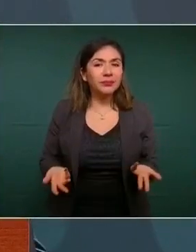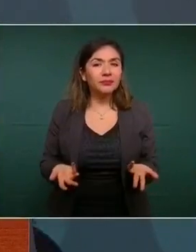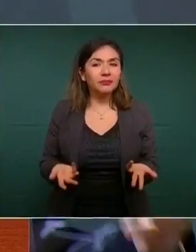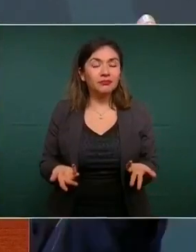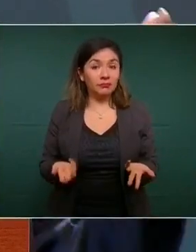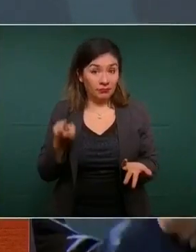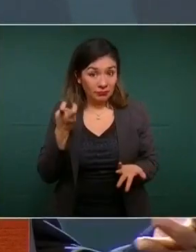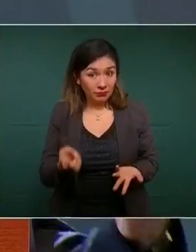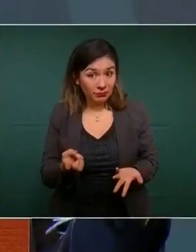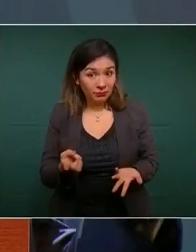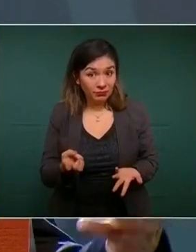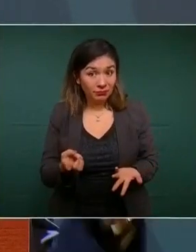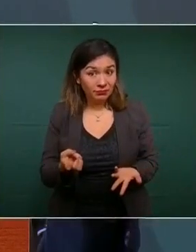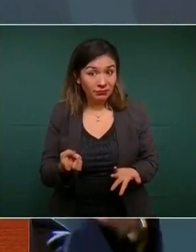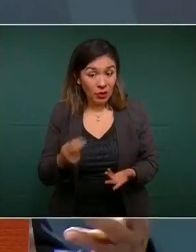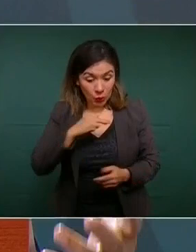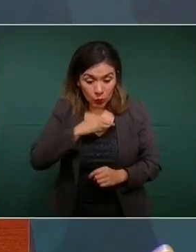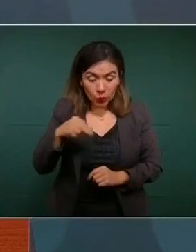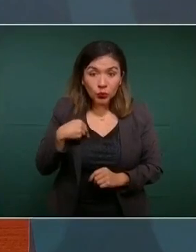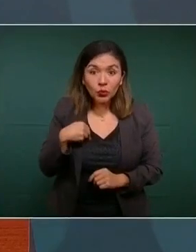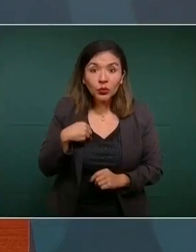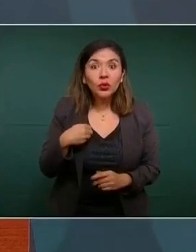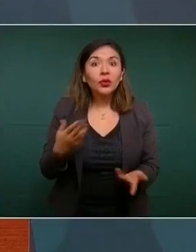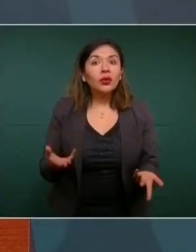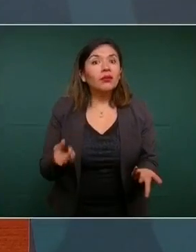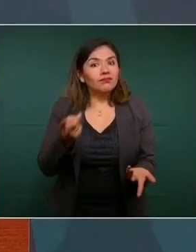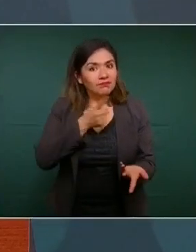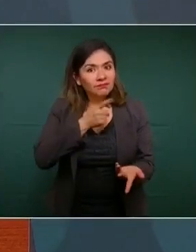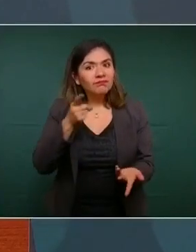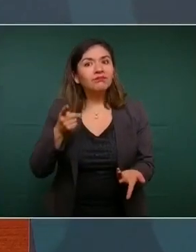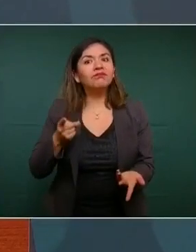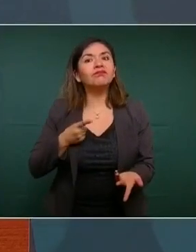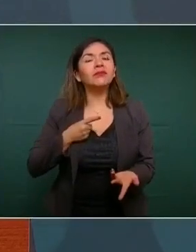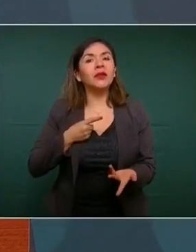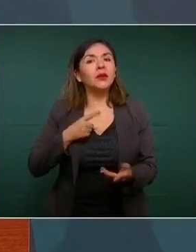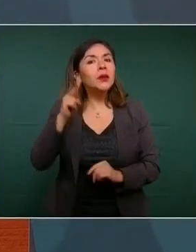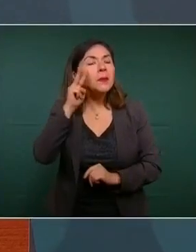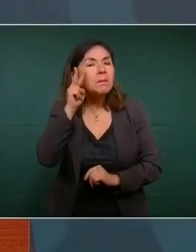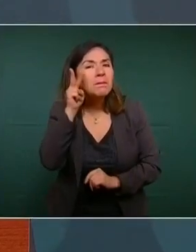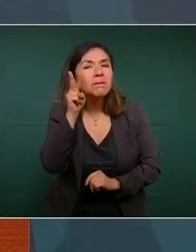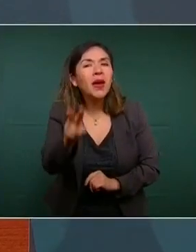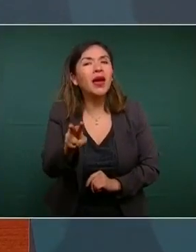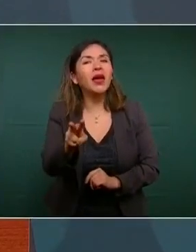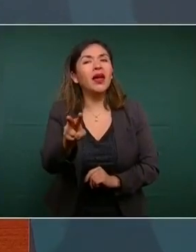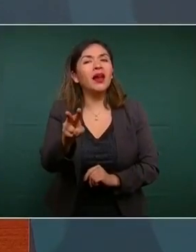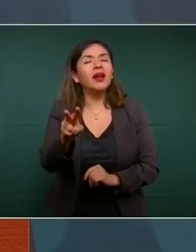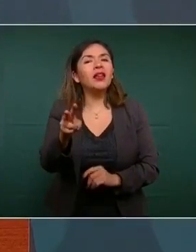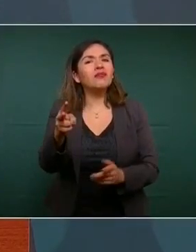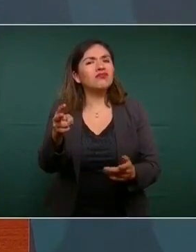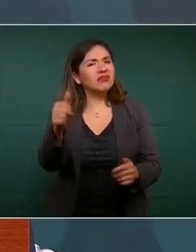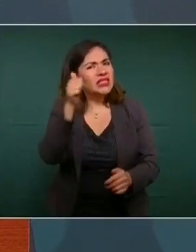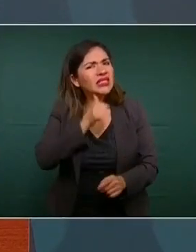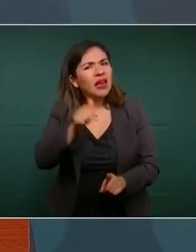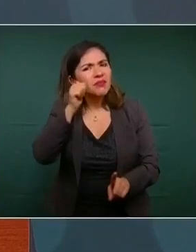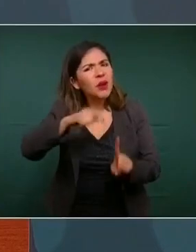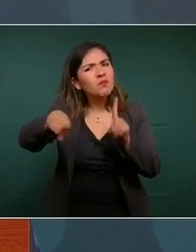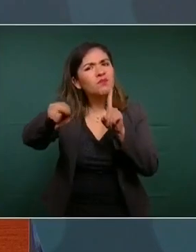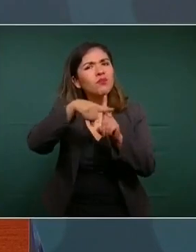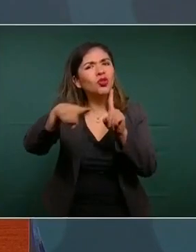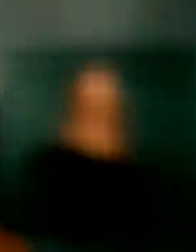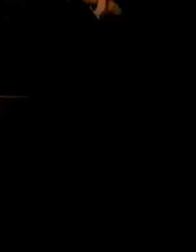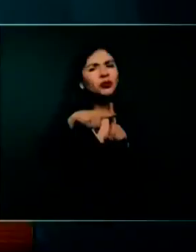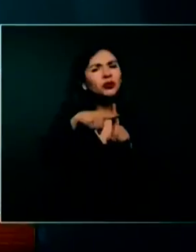nosotros hacemos qué de es con optimismo el